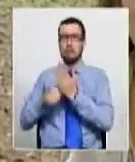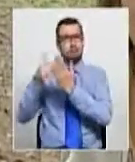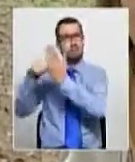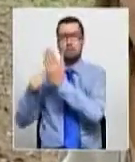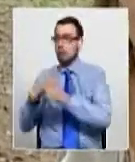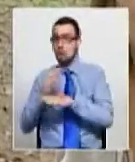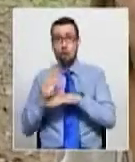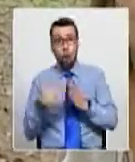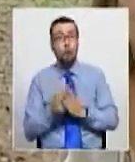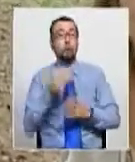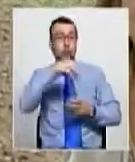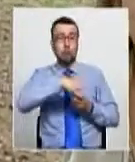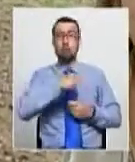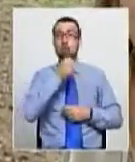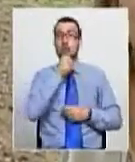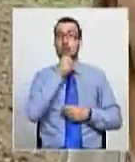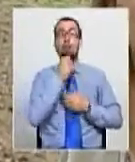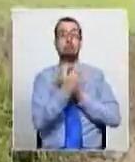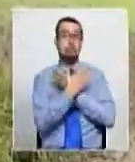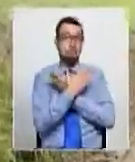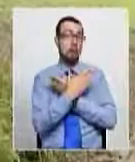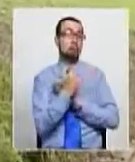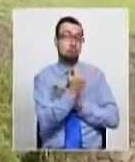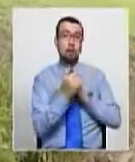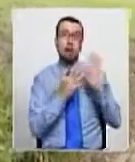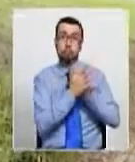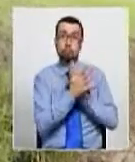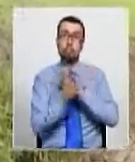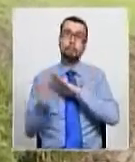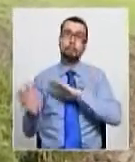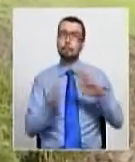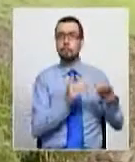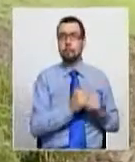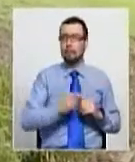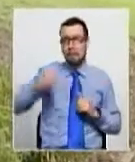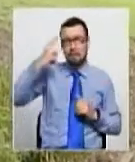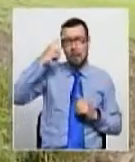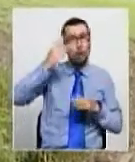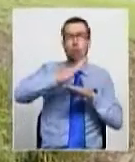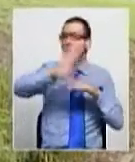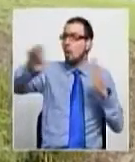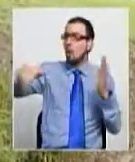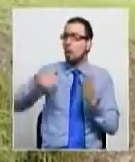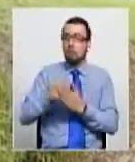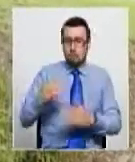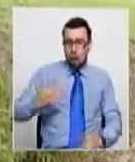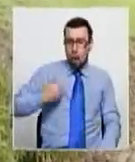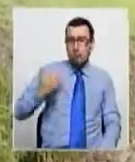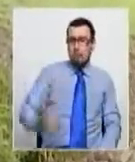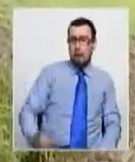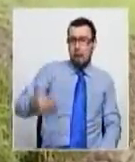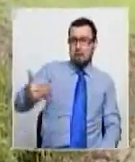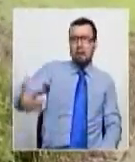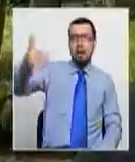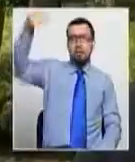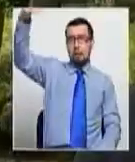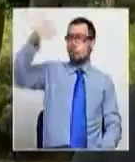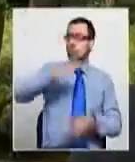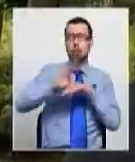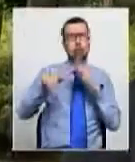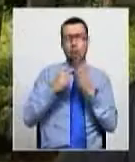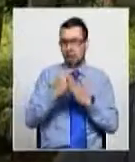por todas partes nos compete a todos pienso que a todas las personas sin importar nada nos interesa el tema de la paz no serás